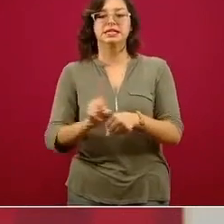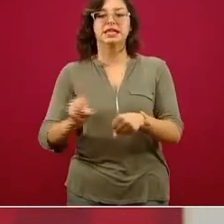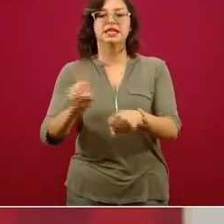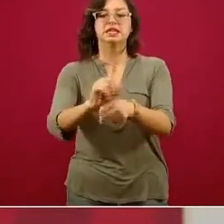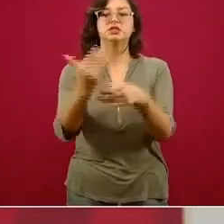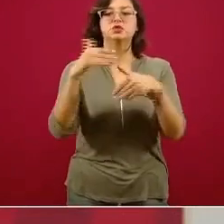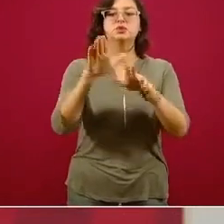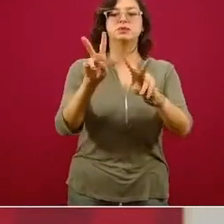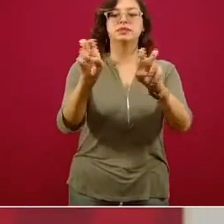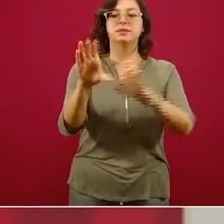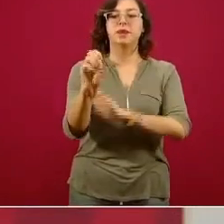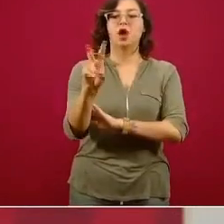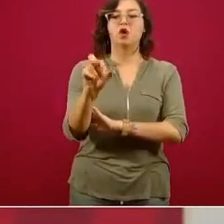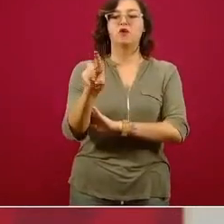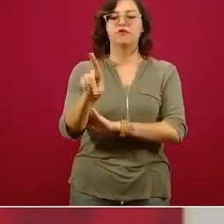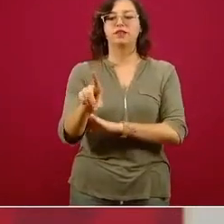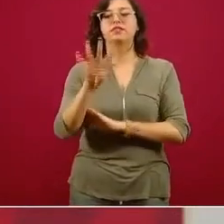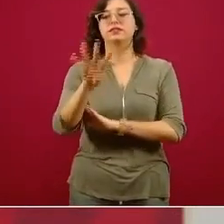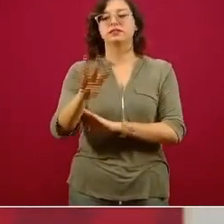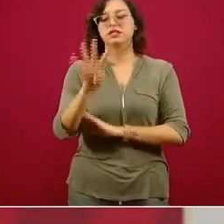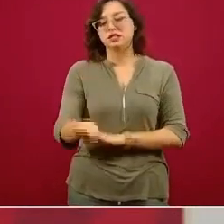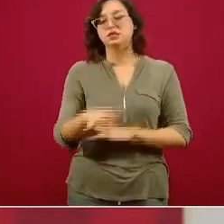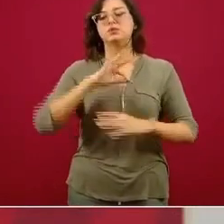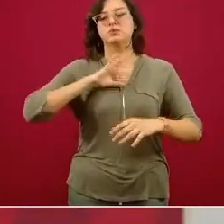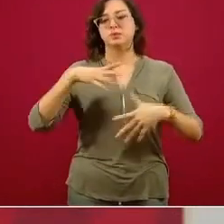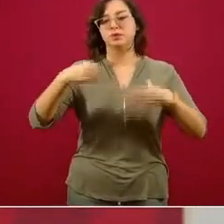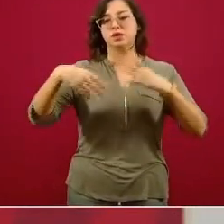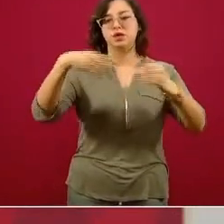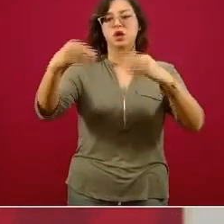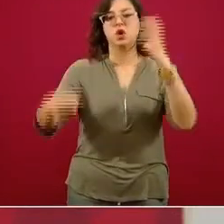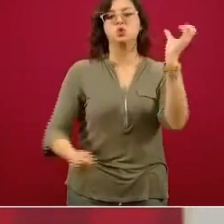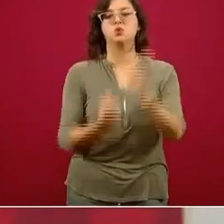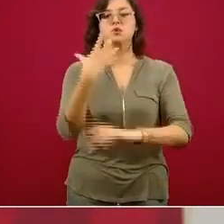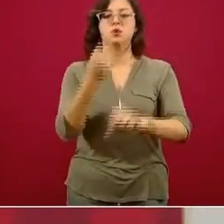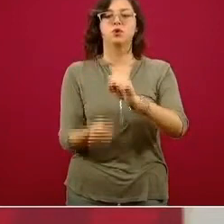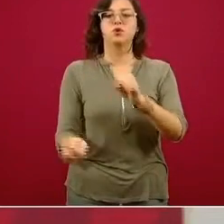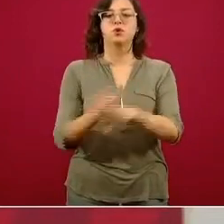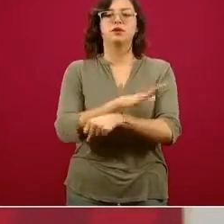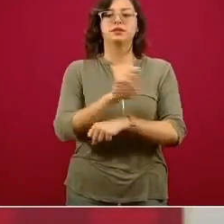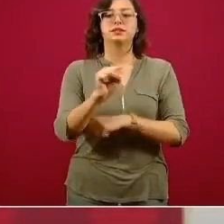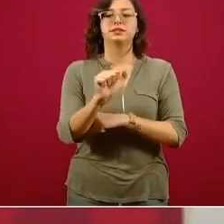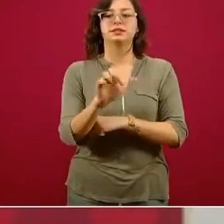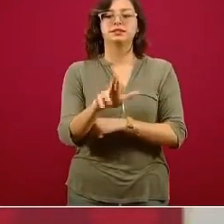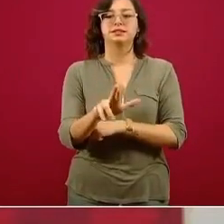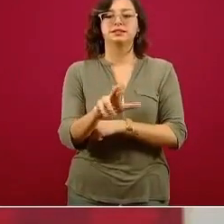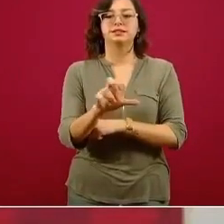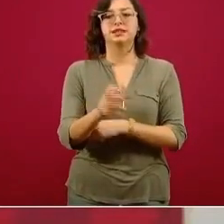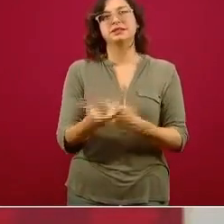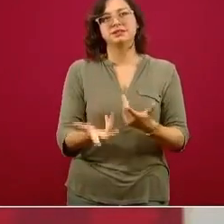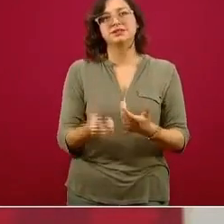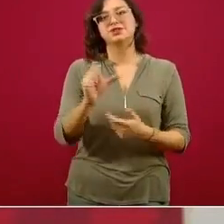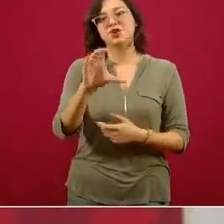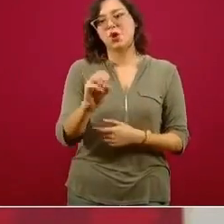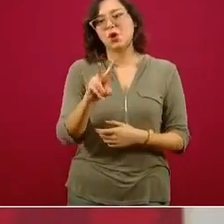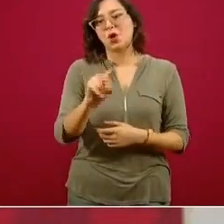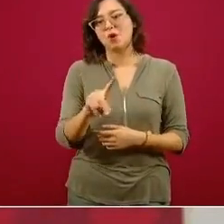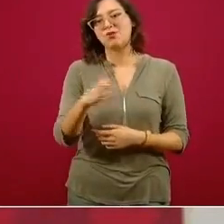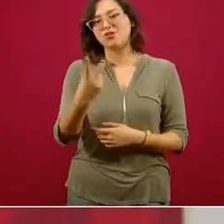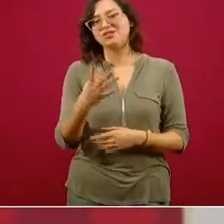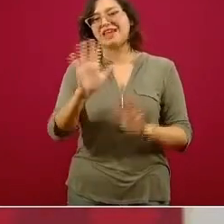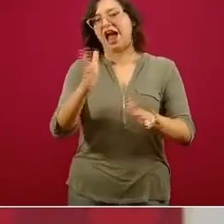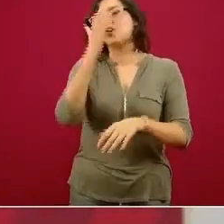sobre COVID-19, la pandemia causada por el nuevo coronavirus, ya no tan nuevo,